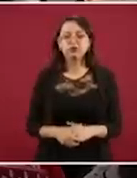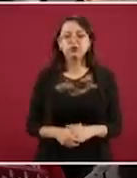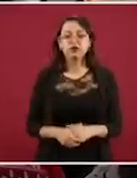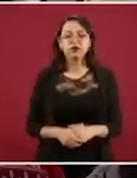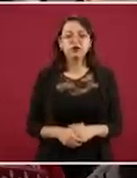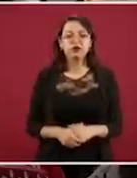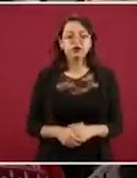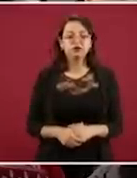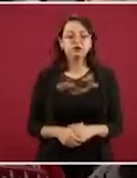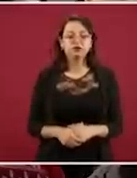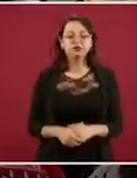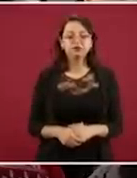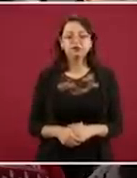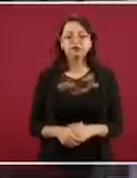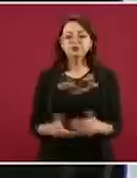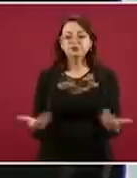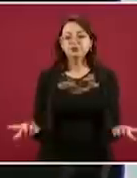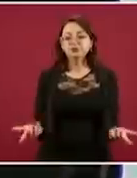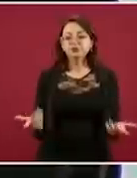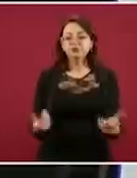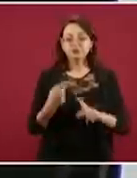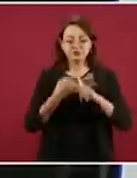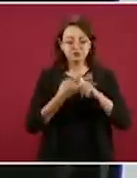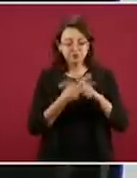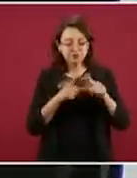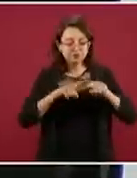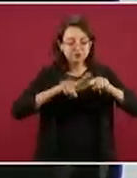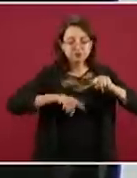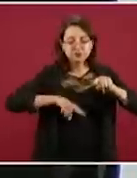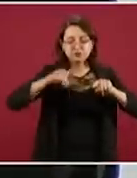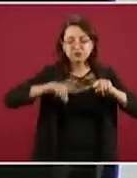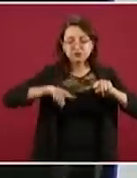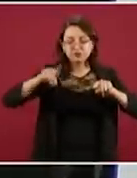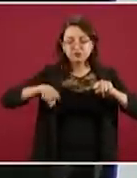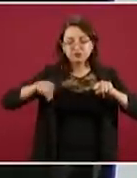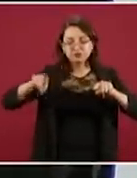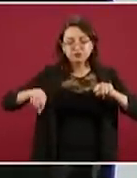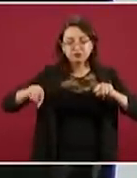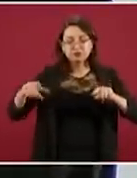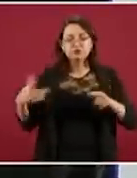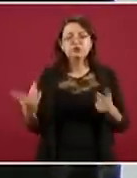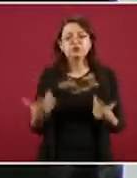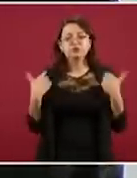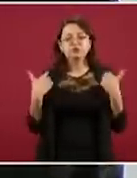sobre para qué sirven las estadísticas o